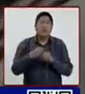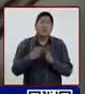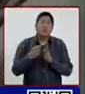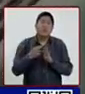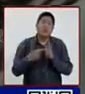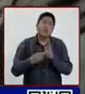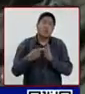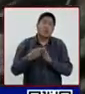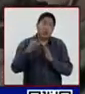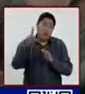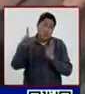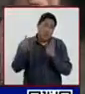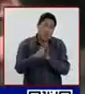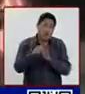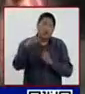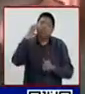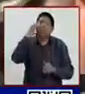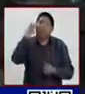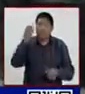Coca.